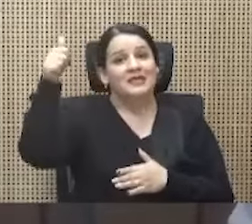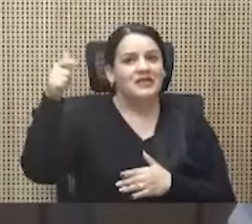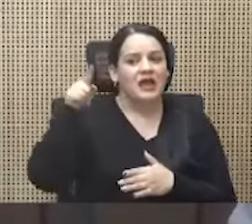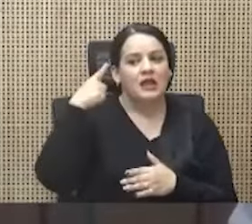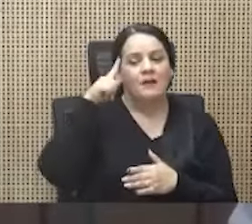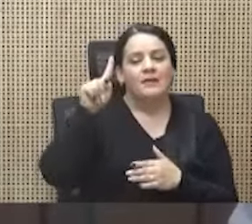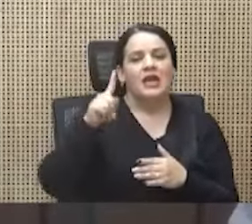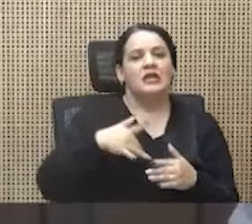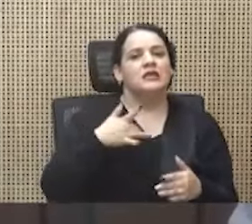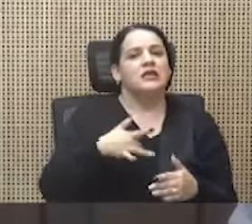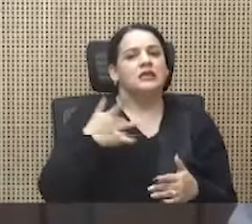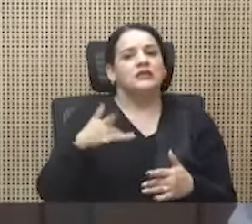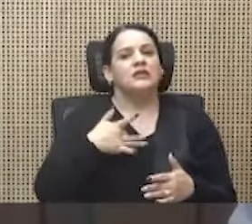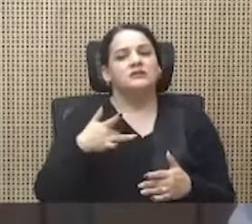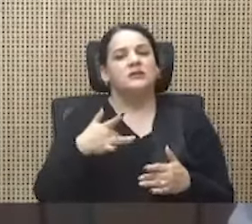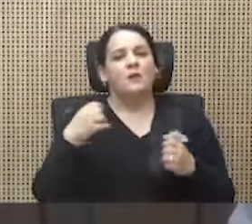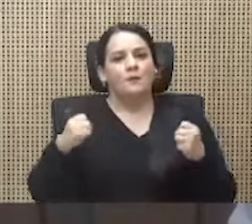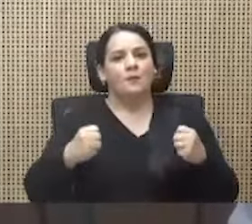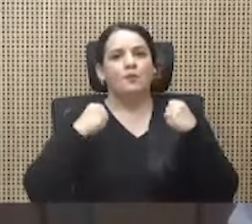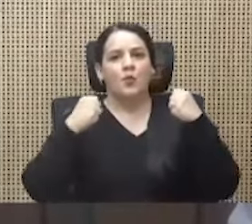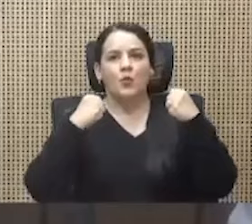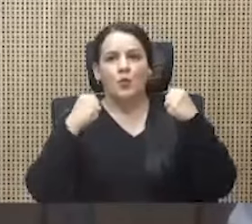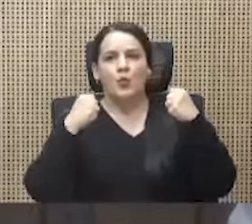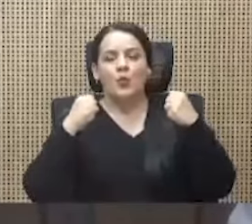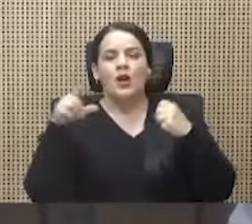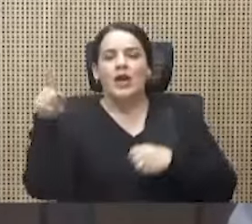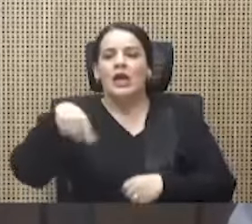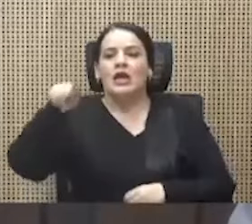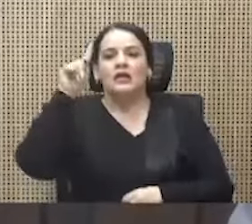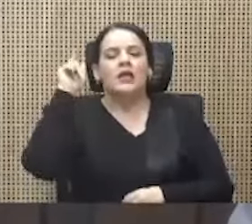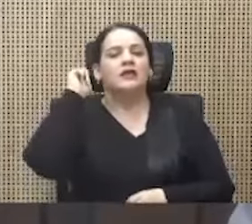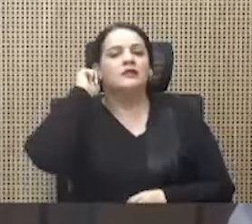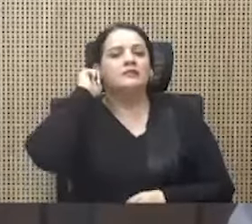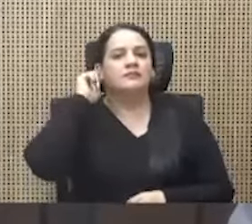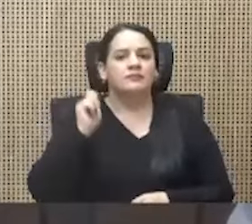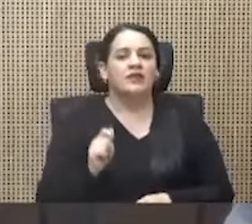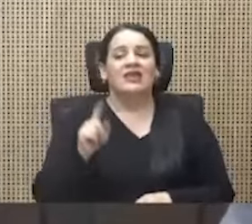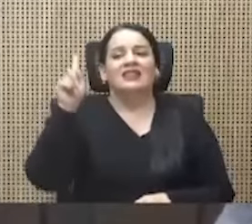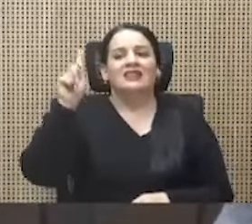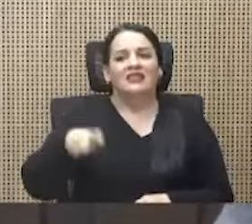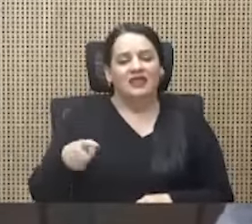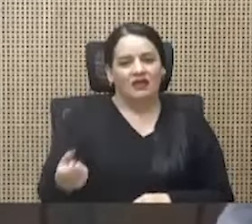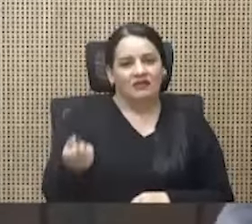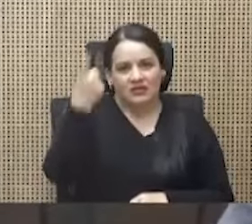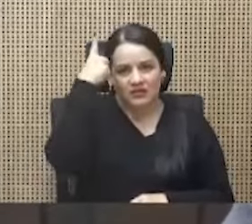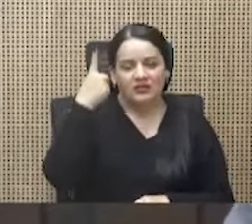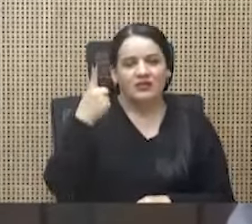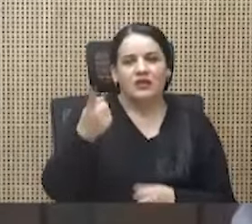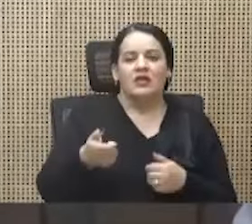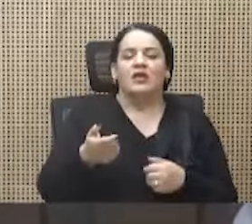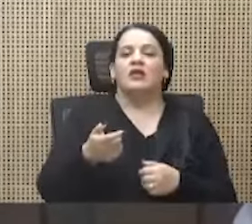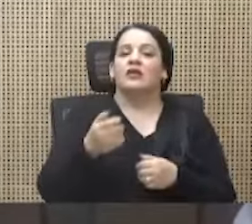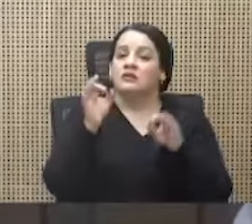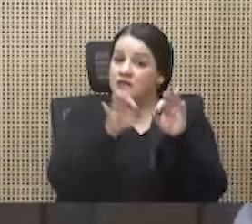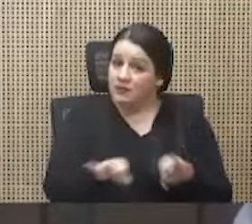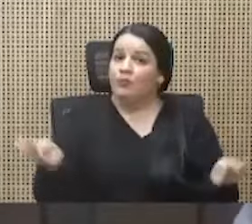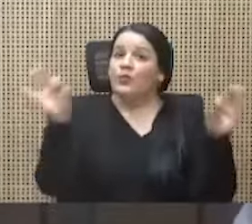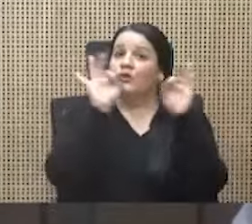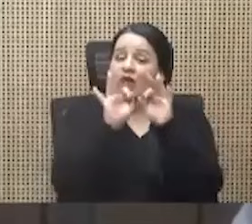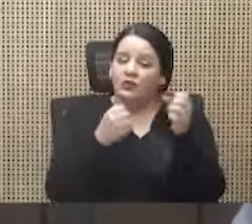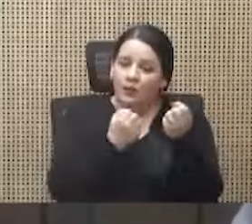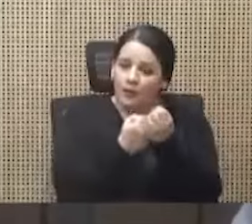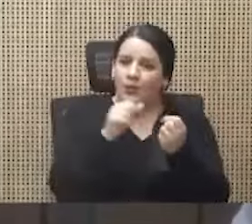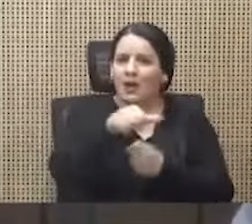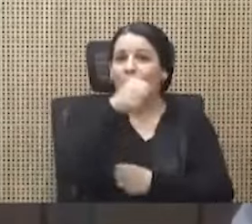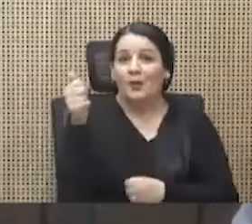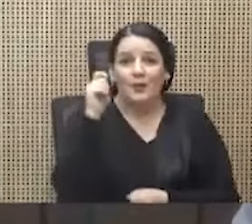poderosas, tengan también que entender cuán importante es la sororidad y puedan vivirla.